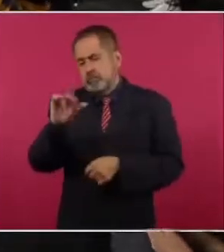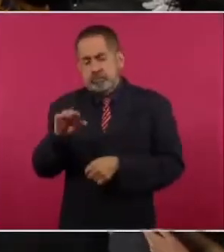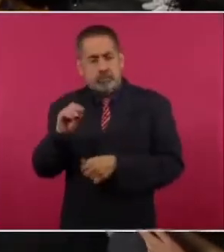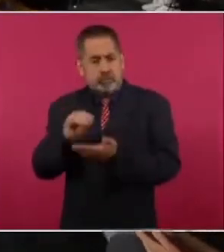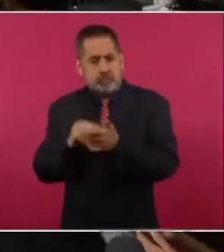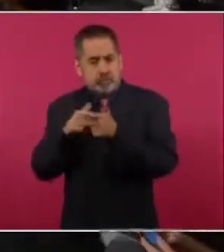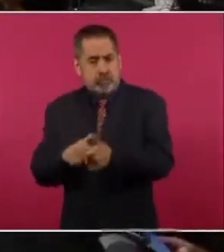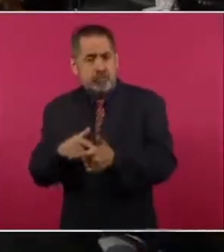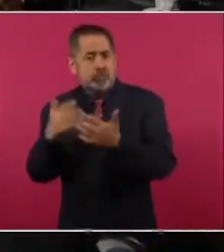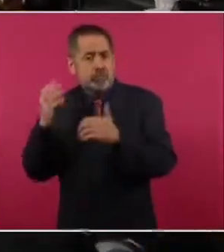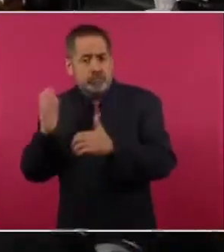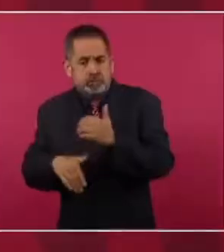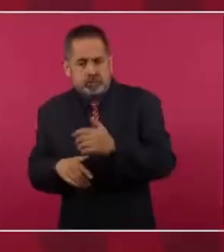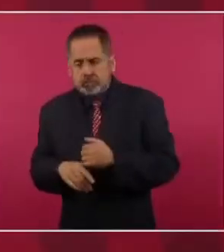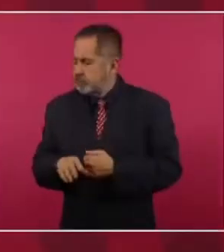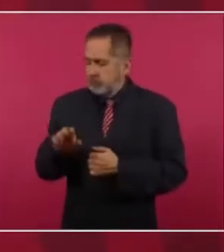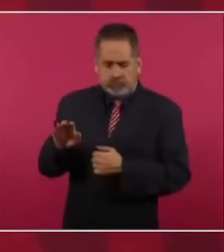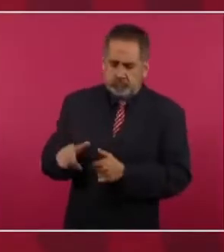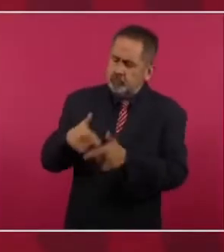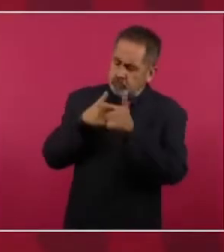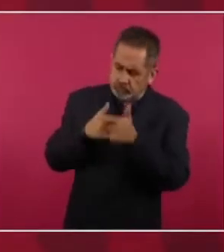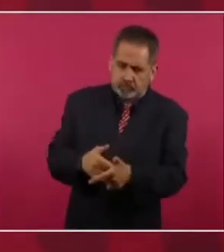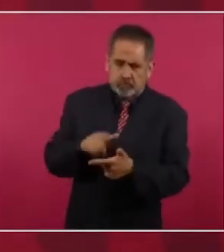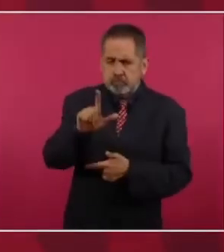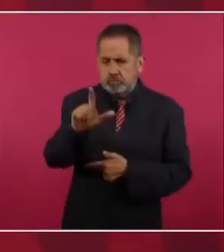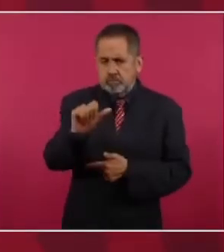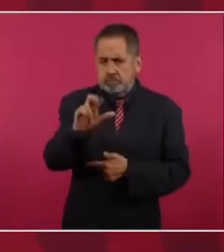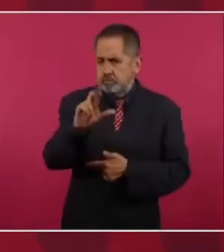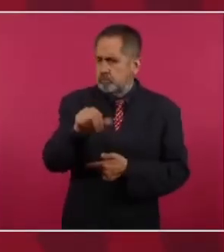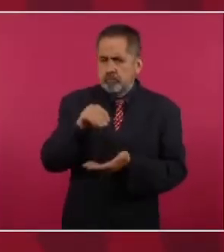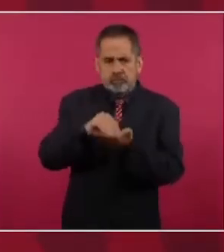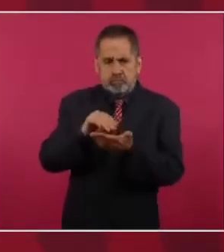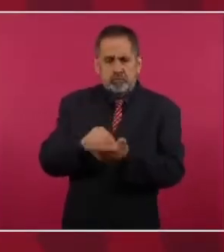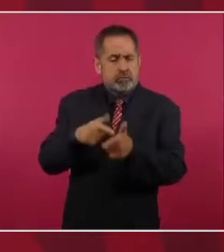sí, va a estar ahí permanentemente.